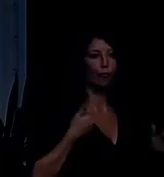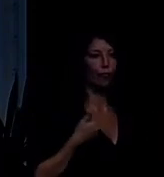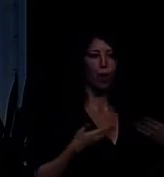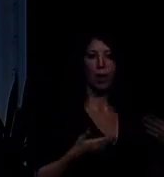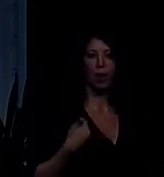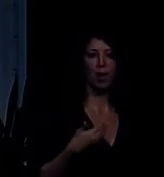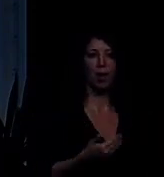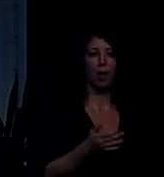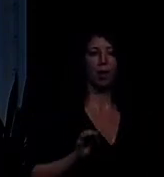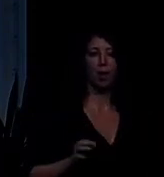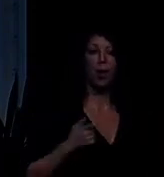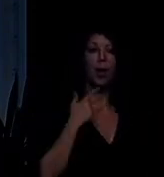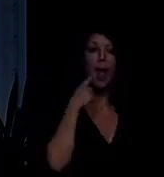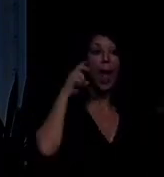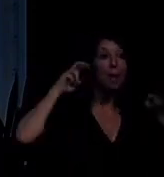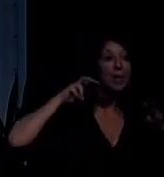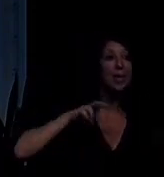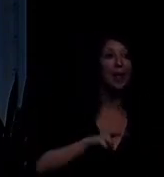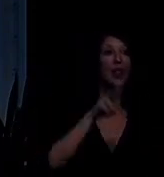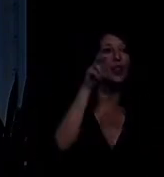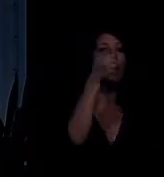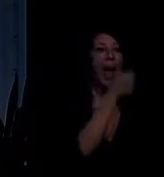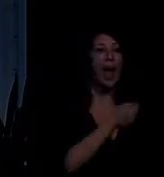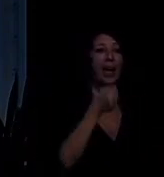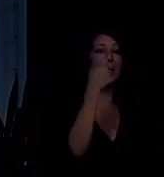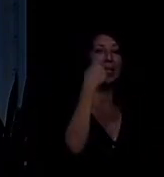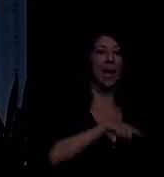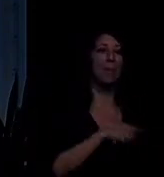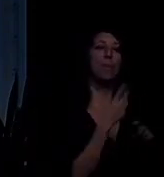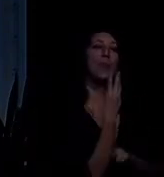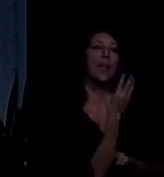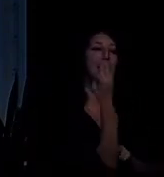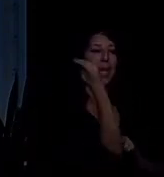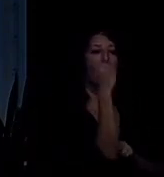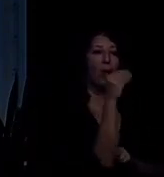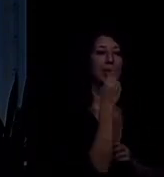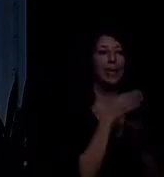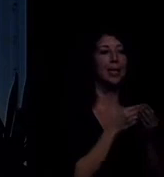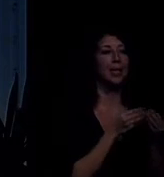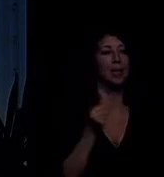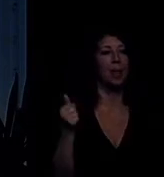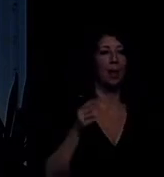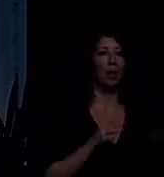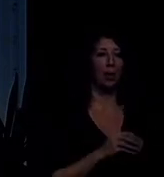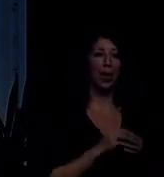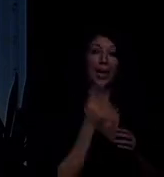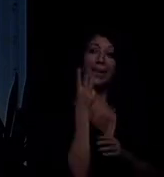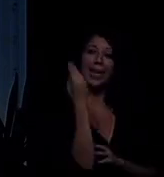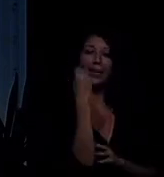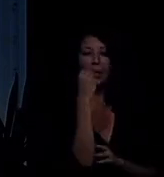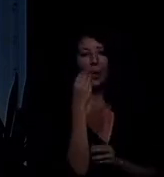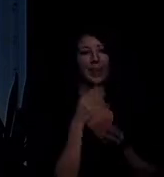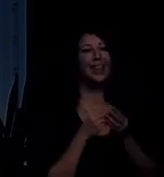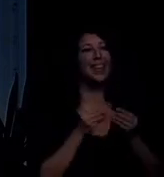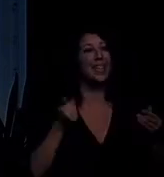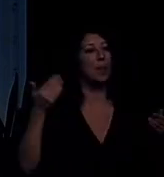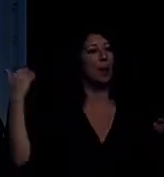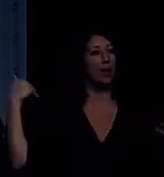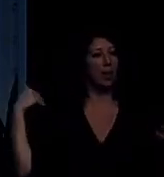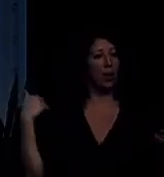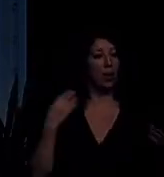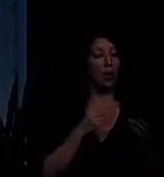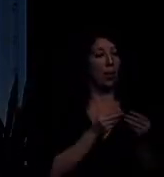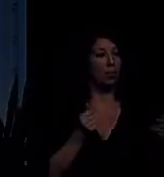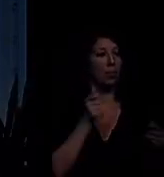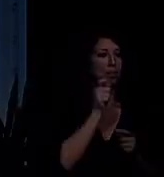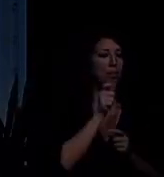una palabra cuando yo estaba haciendo la investigación de Alcácer y leía, las tres adolescentes desaparecen. Las tres adolescentes desaparecieron, ¿no? A mí esa palabra